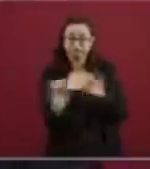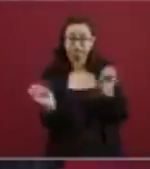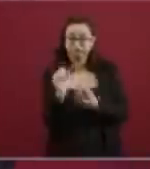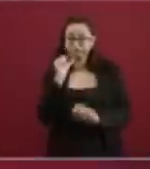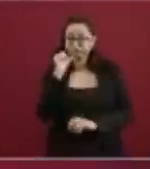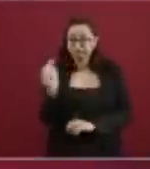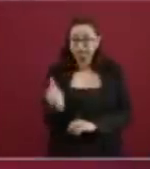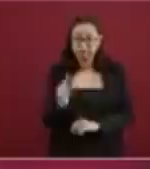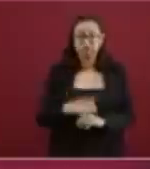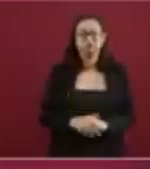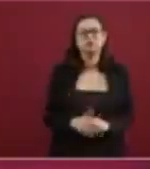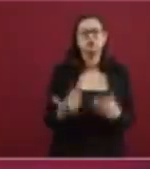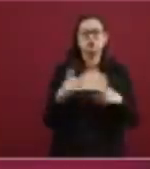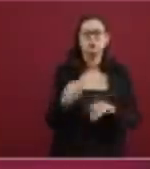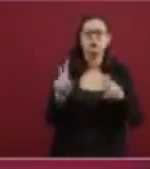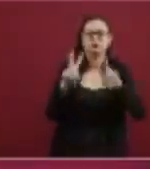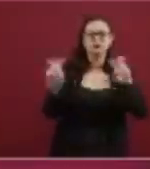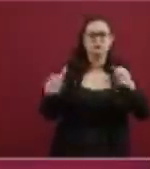jóvenes, desde luego,